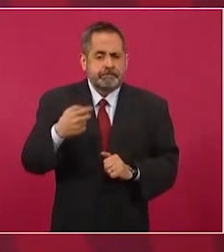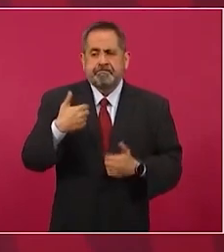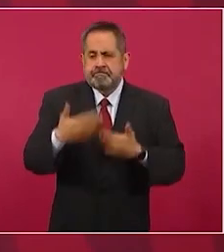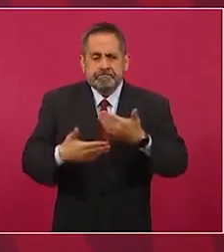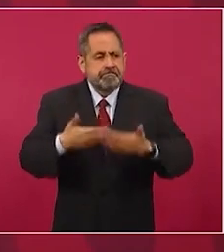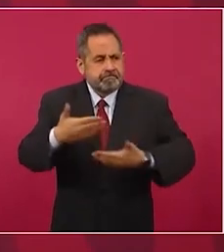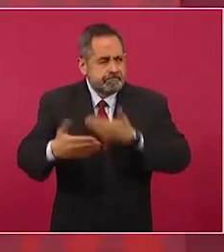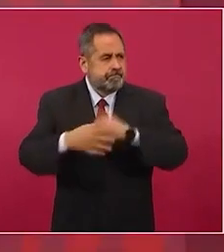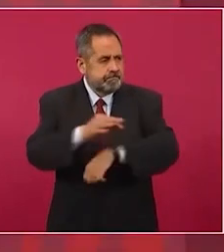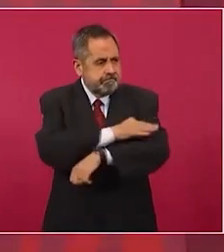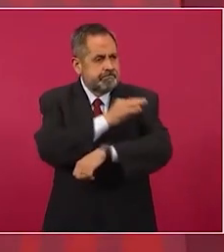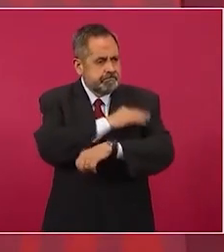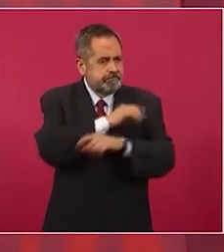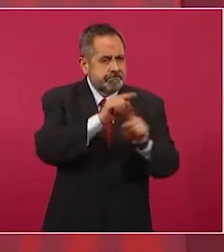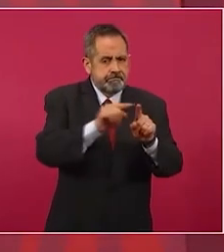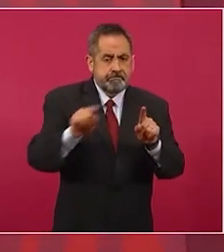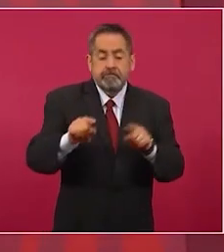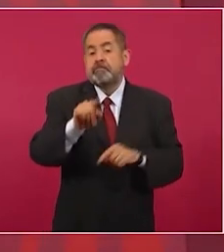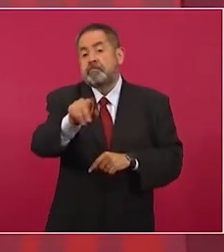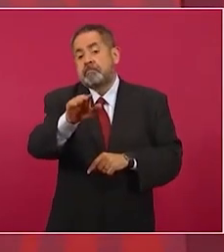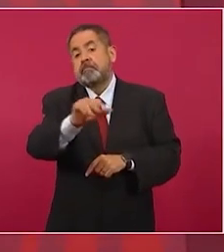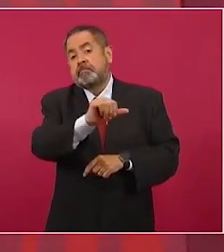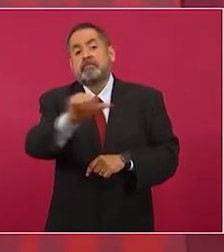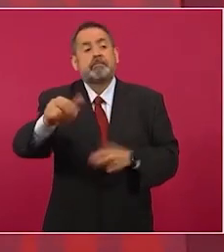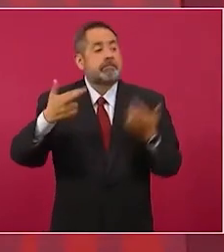seguir avanzando. Lo de los maestros,